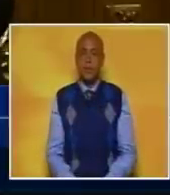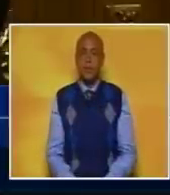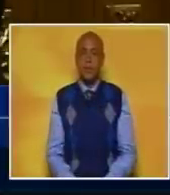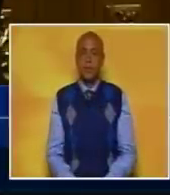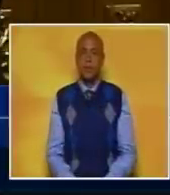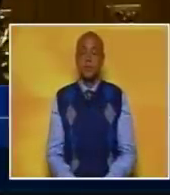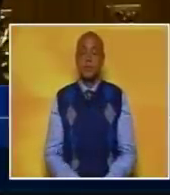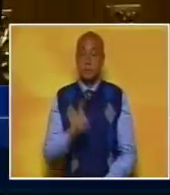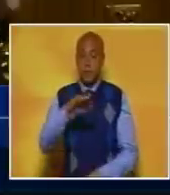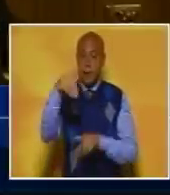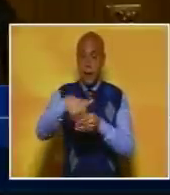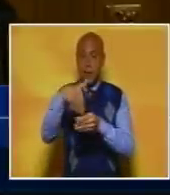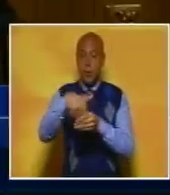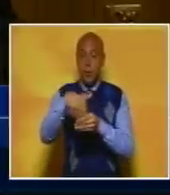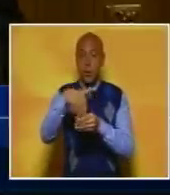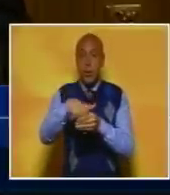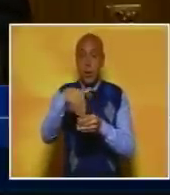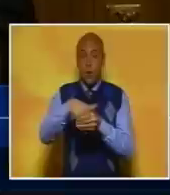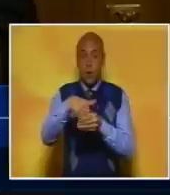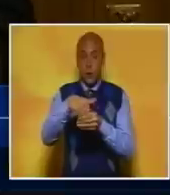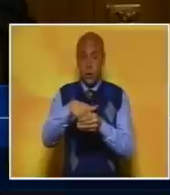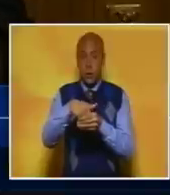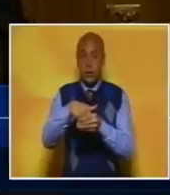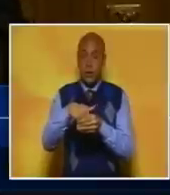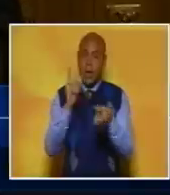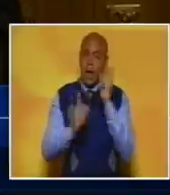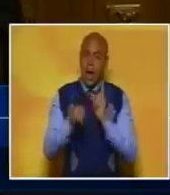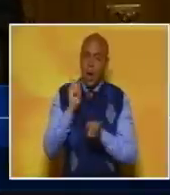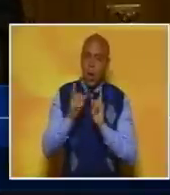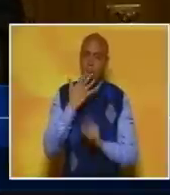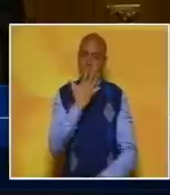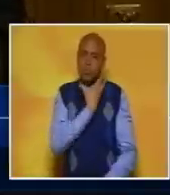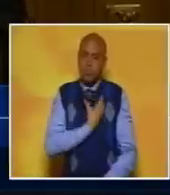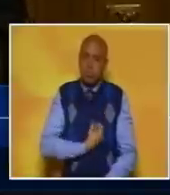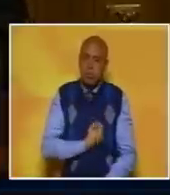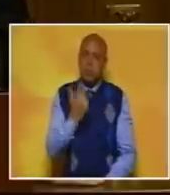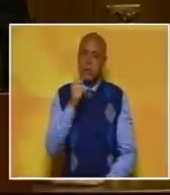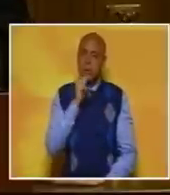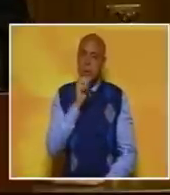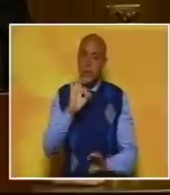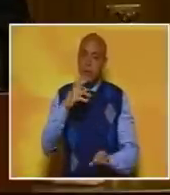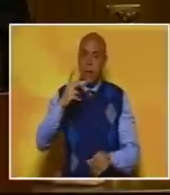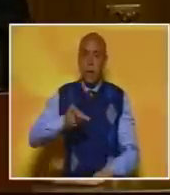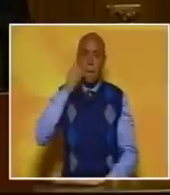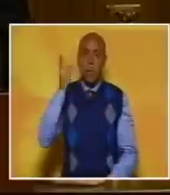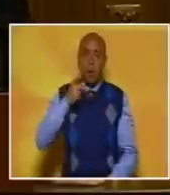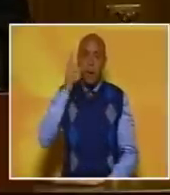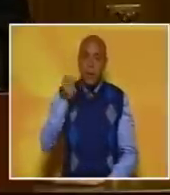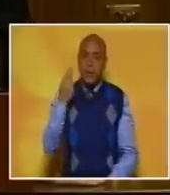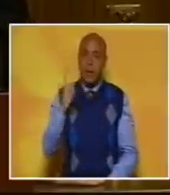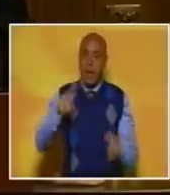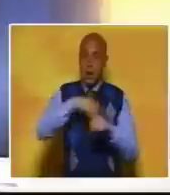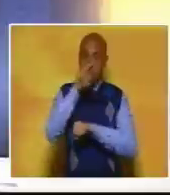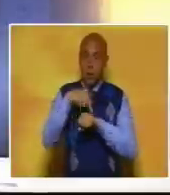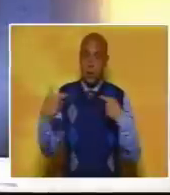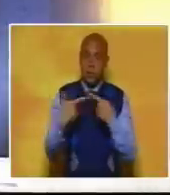de elecciones, quizás ha sido disminuida por la diatriba de la política